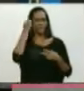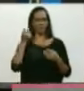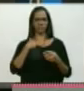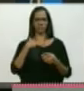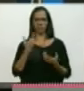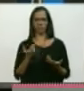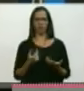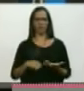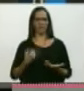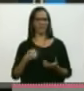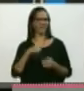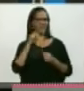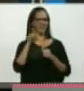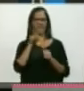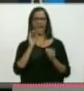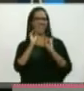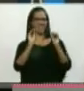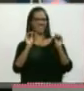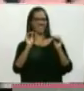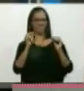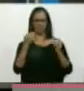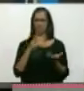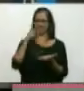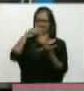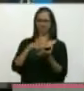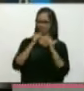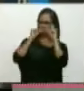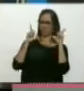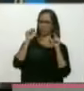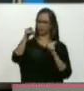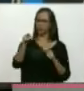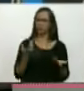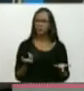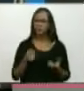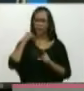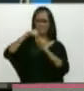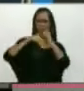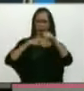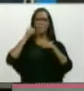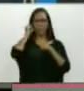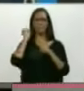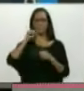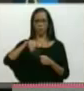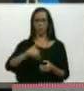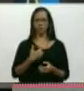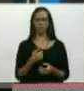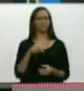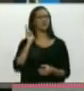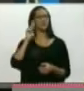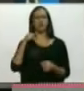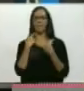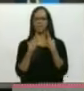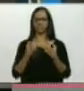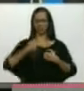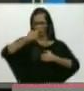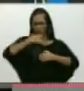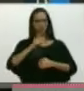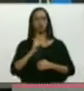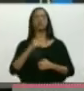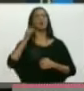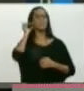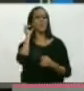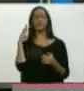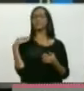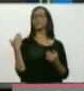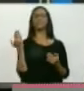a anunciar los rounds, y resulta ser que era cuando me veían montada, me decía, wow, el boxeo femenino sí se puede. ¿Nunca perdí la feminidad? Nunca perdí la feminidad, siempre fui